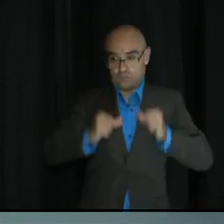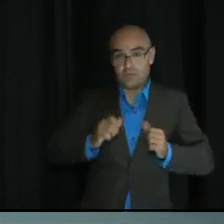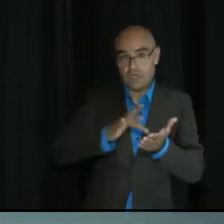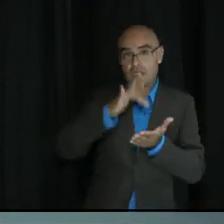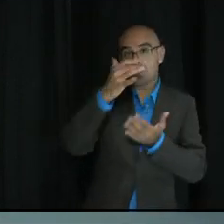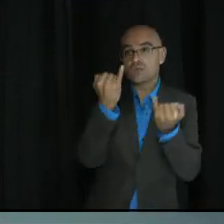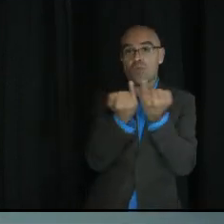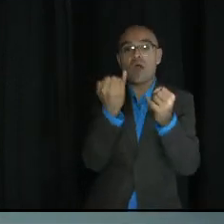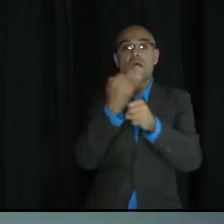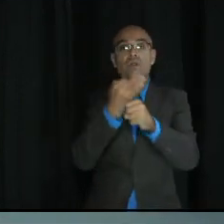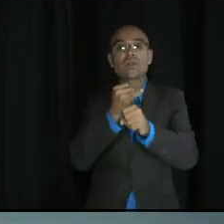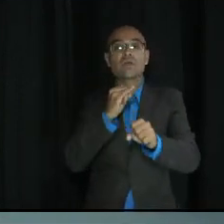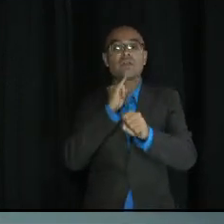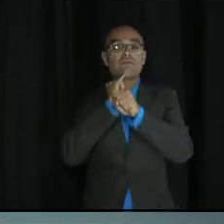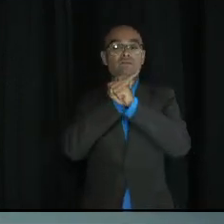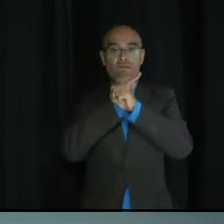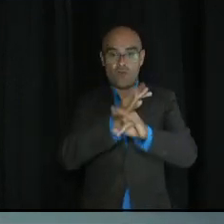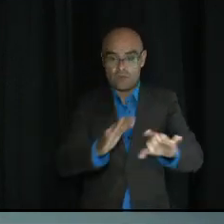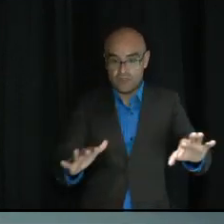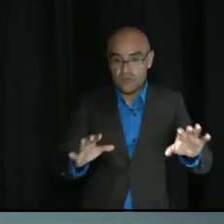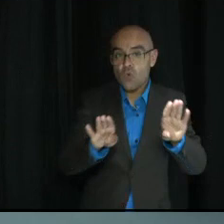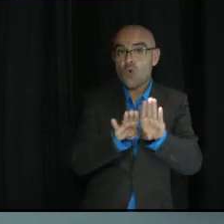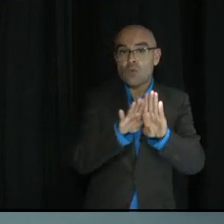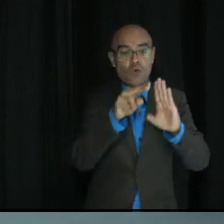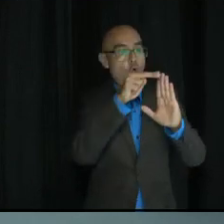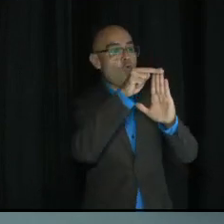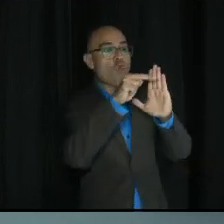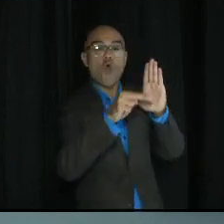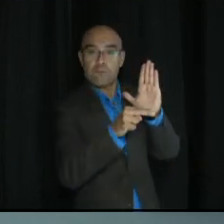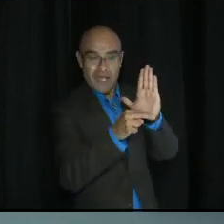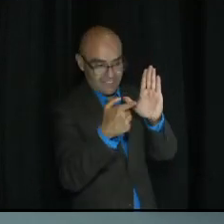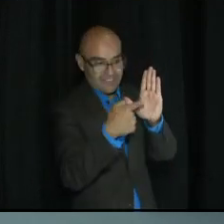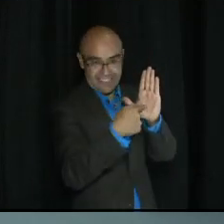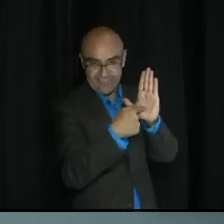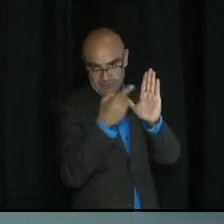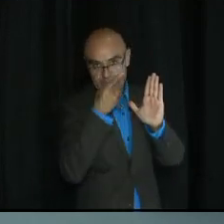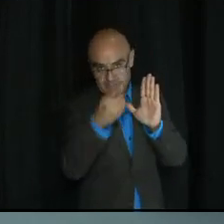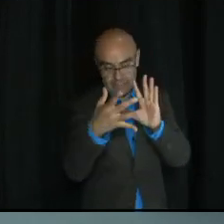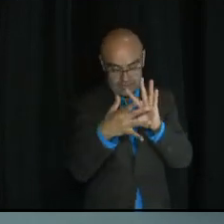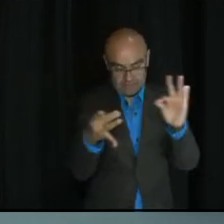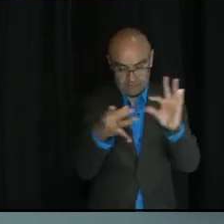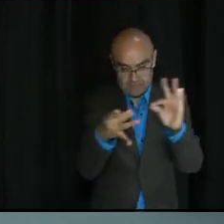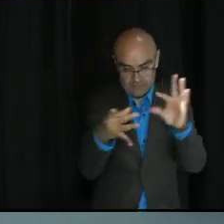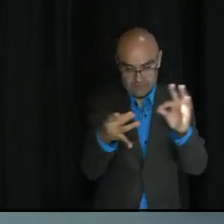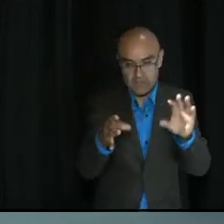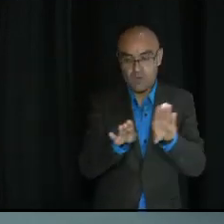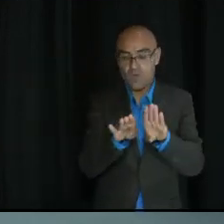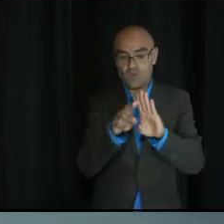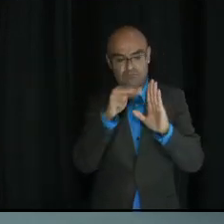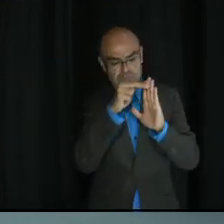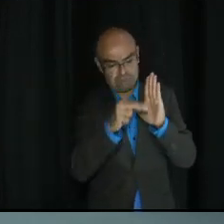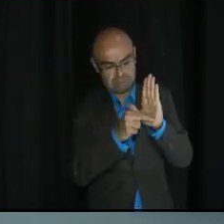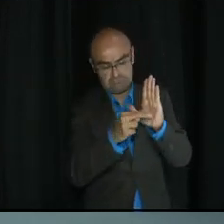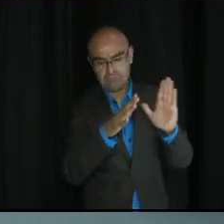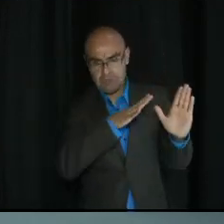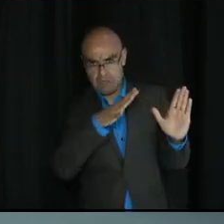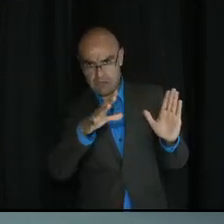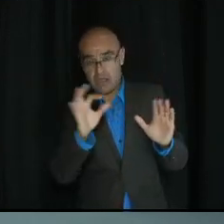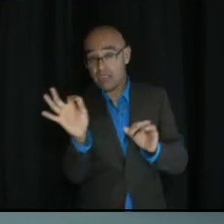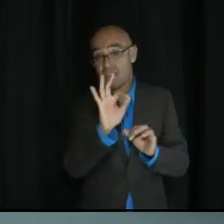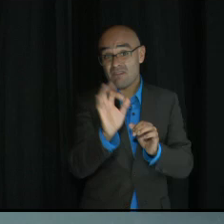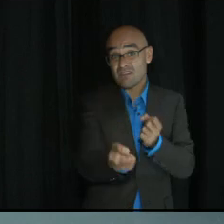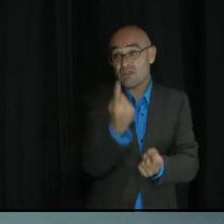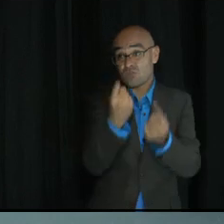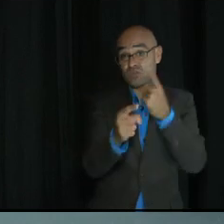una información que es una información meramente normativa, es una información que a veces tanta información nos puede generar un poco